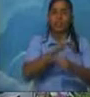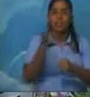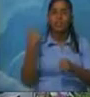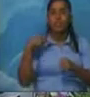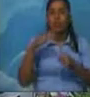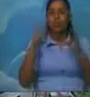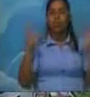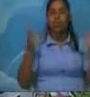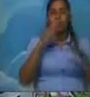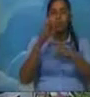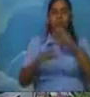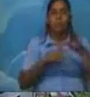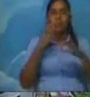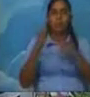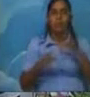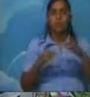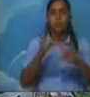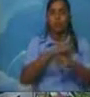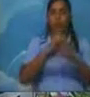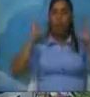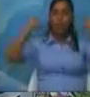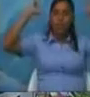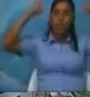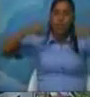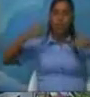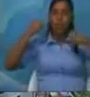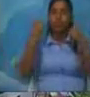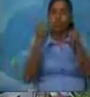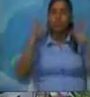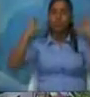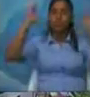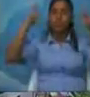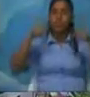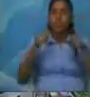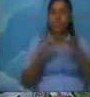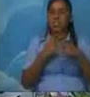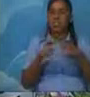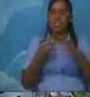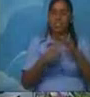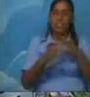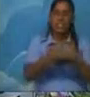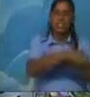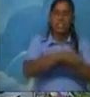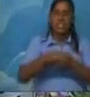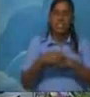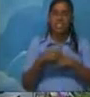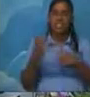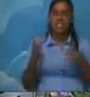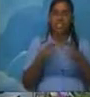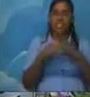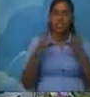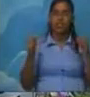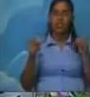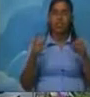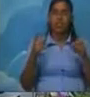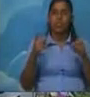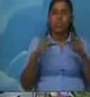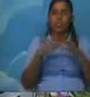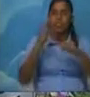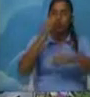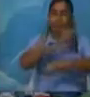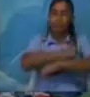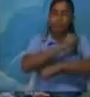un problema allí grandísimo un poco de leones un poco de Leones Leones tigres qué más cunaguaro